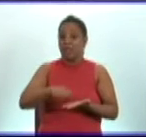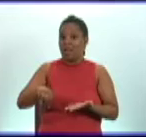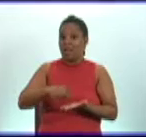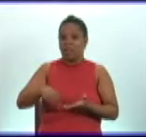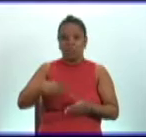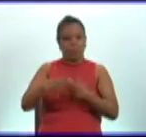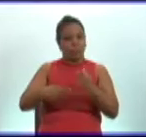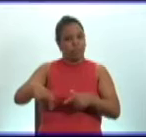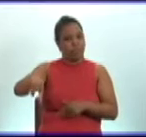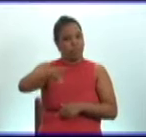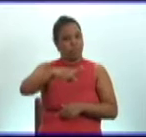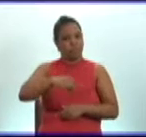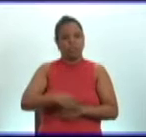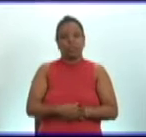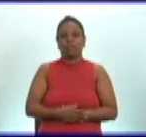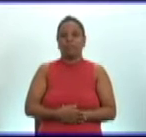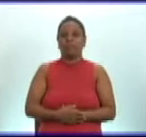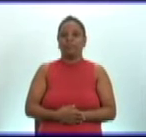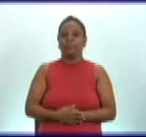por ustedes.